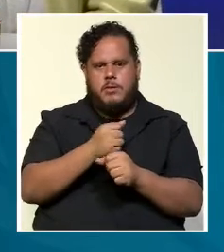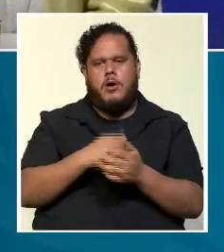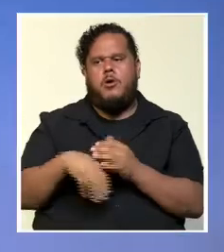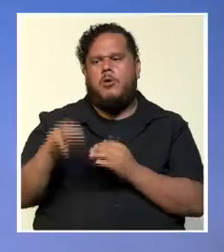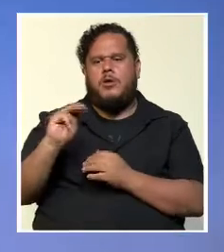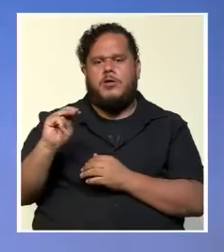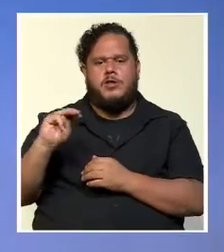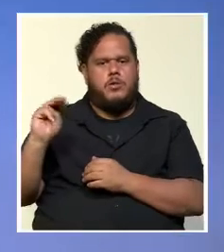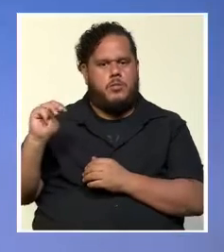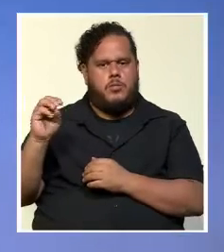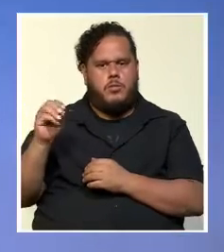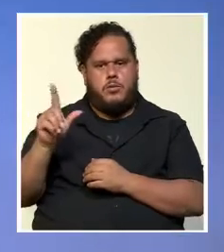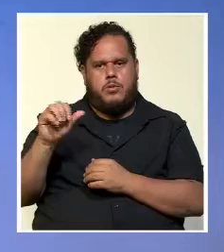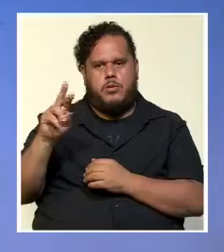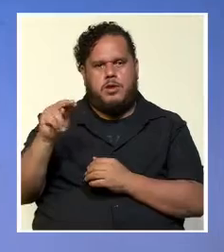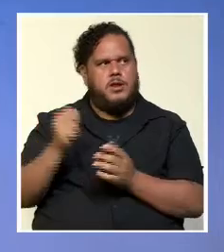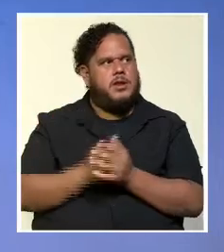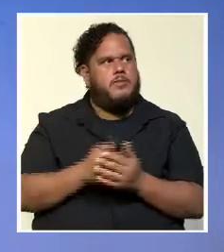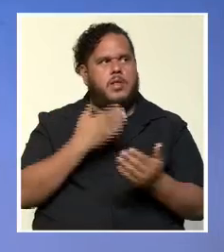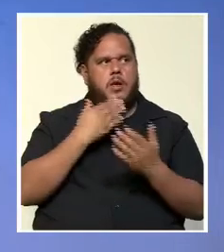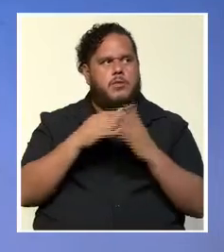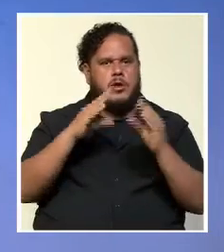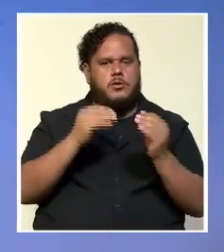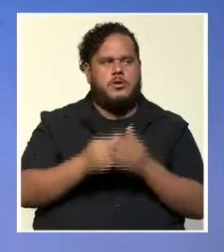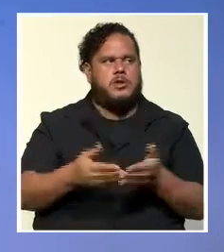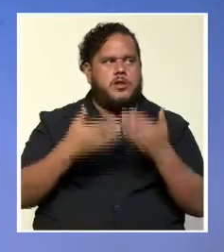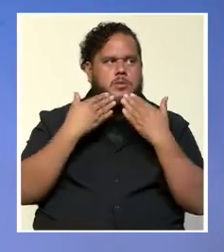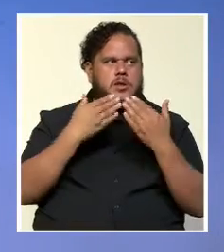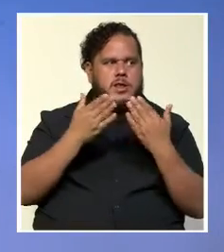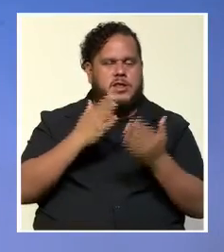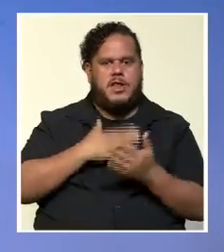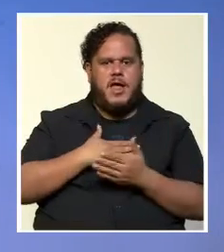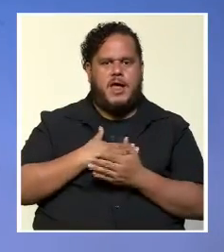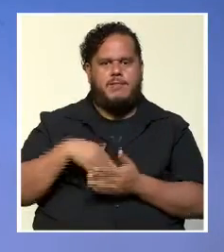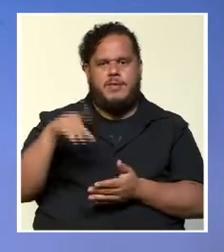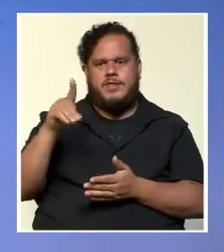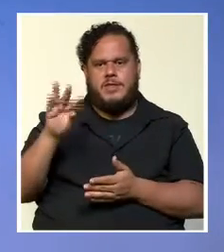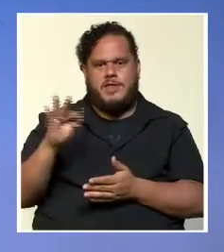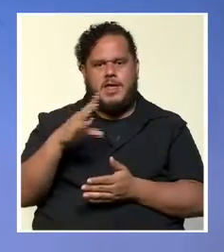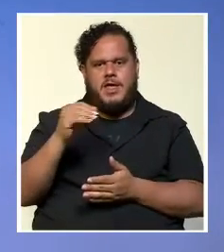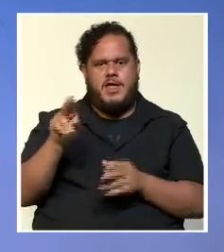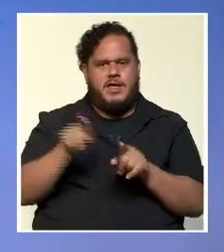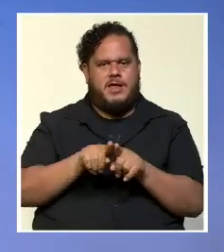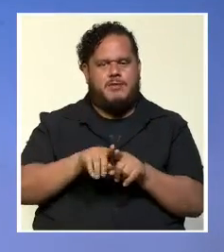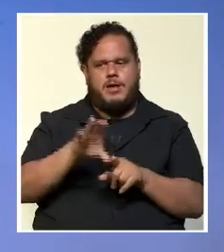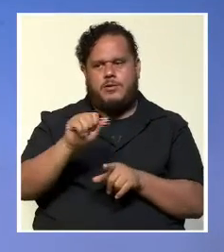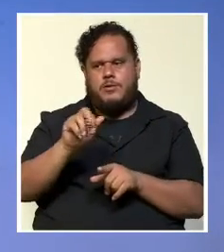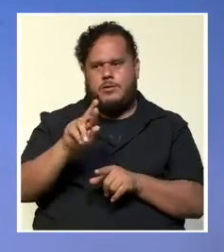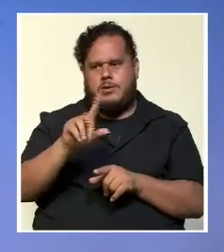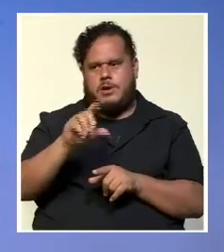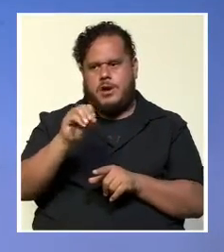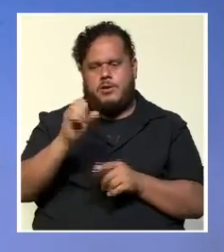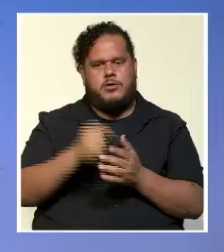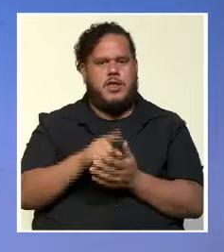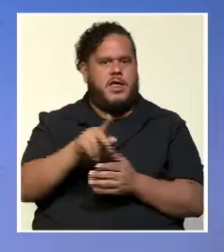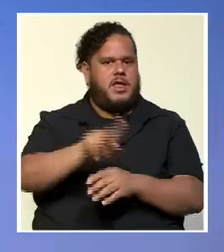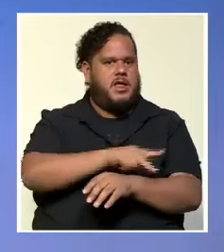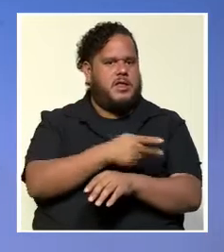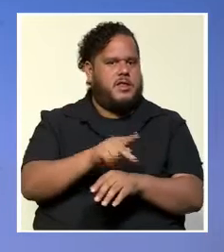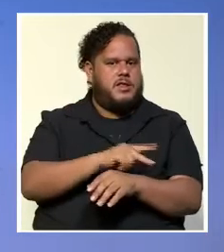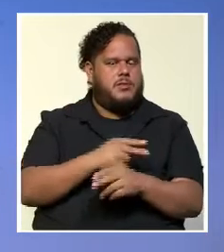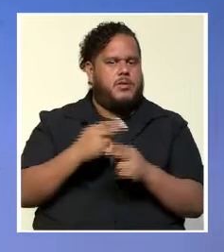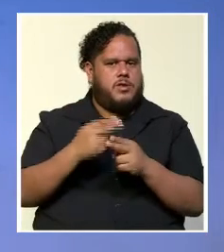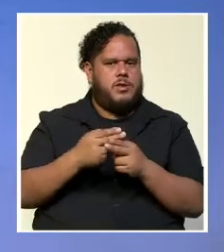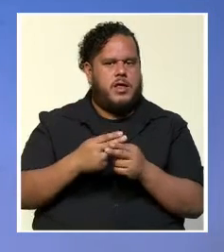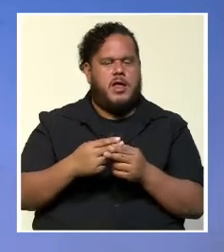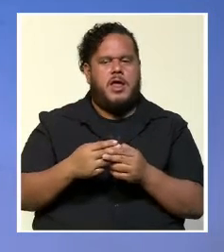Molina. Buenas noches, muchas gracias a mi director técnico y hermano Carlos. Este poema se llama Temporada